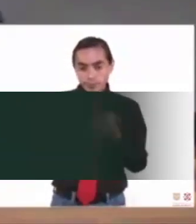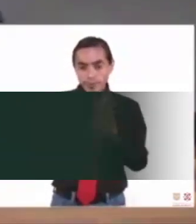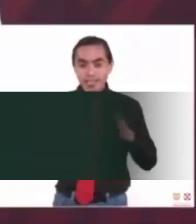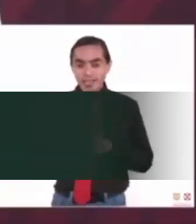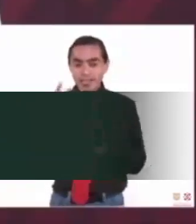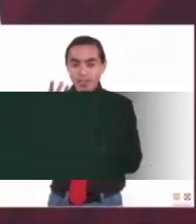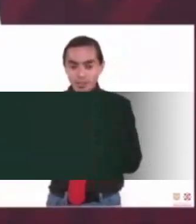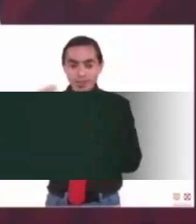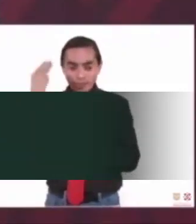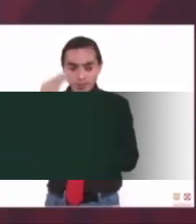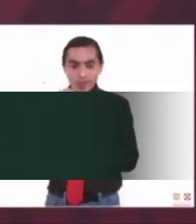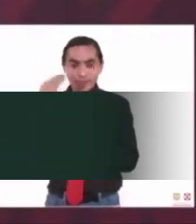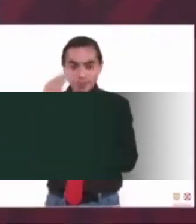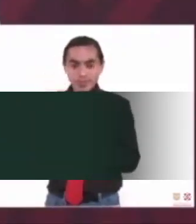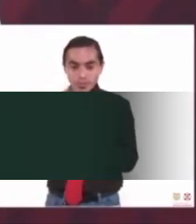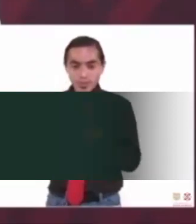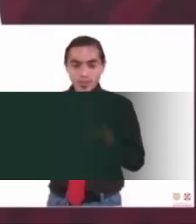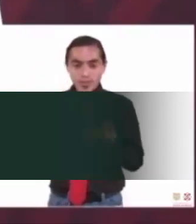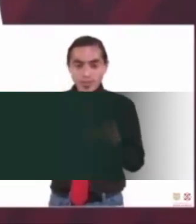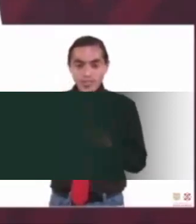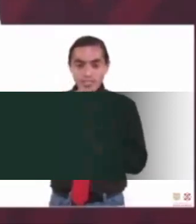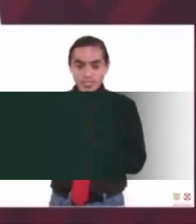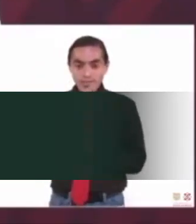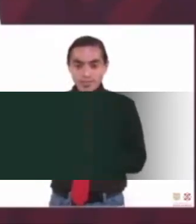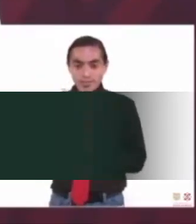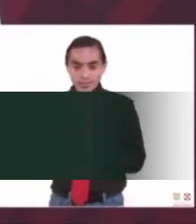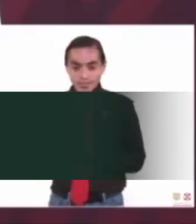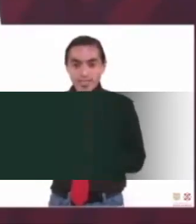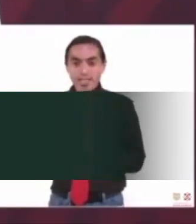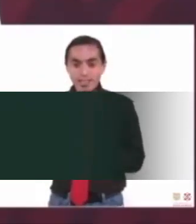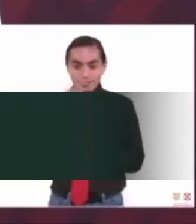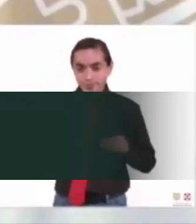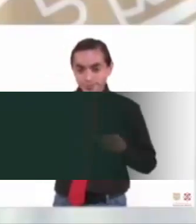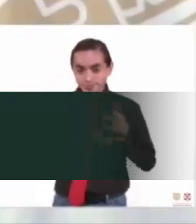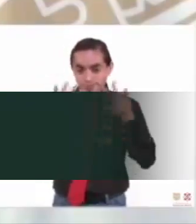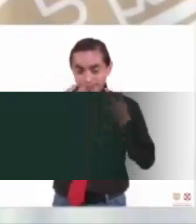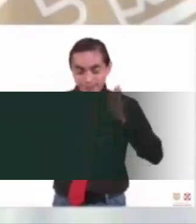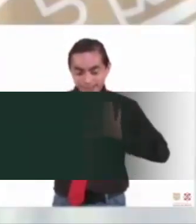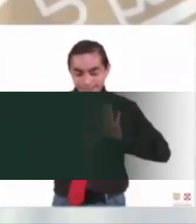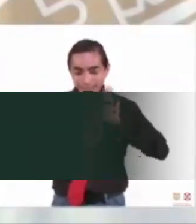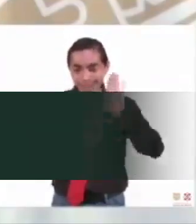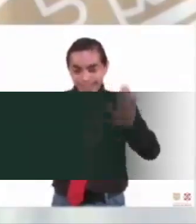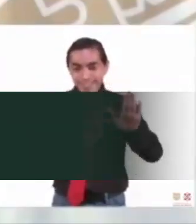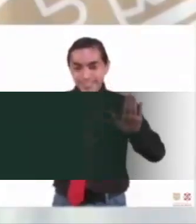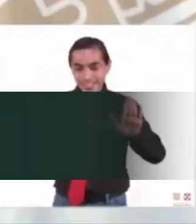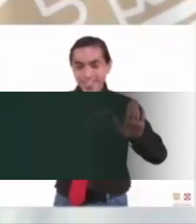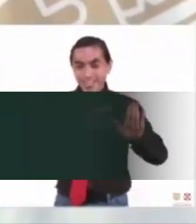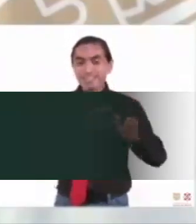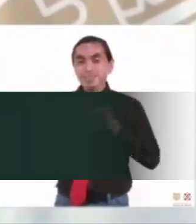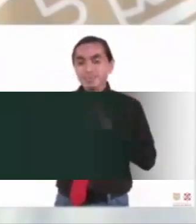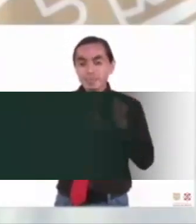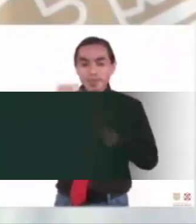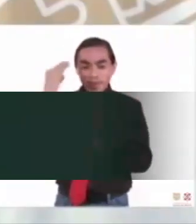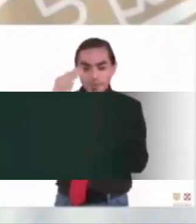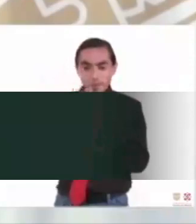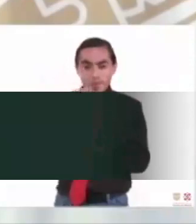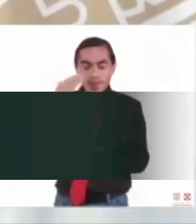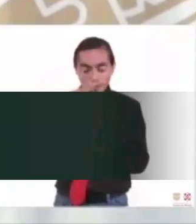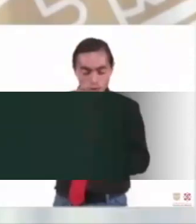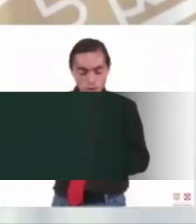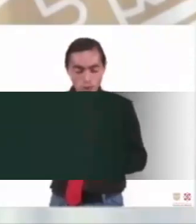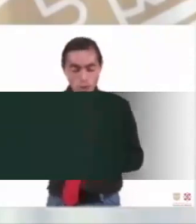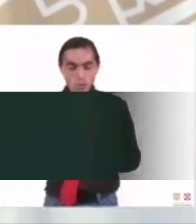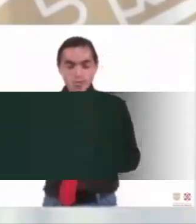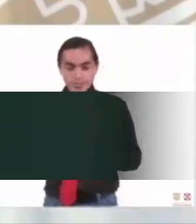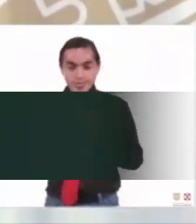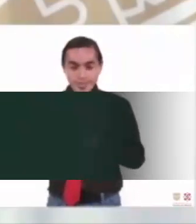población. Las secretarias de Turismo, Natalie Desplas Puel, y de Cultura, Claudia Curiel de Icaza, presentaron el programa del festival turístico que